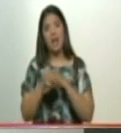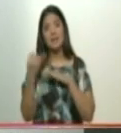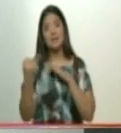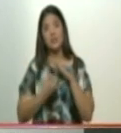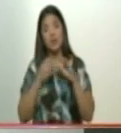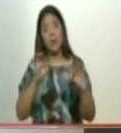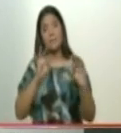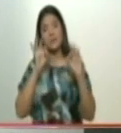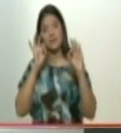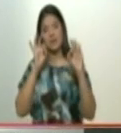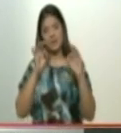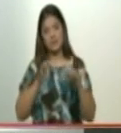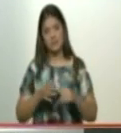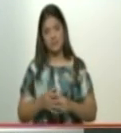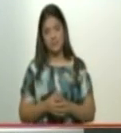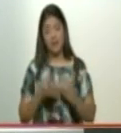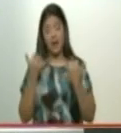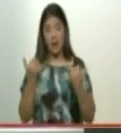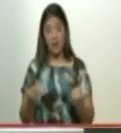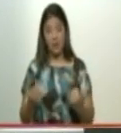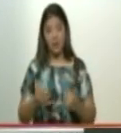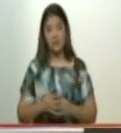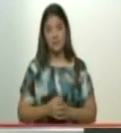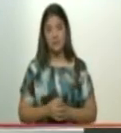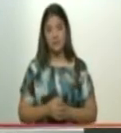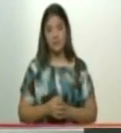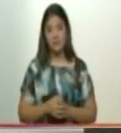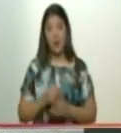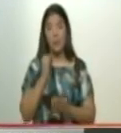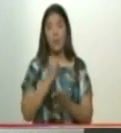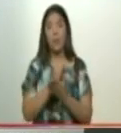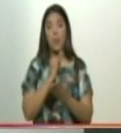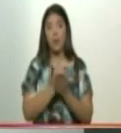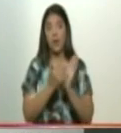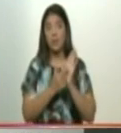en inteligencia. A continuación verán pruebas